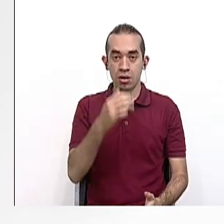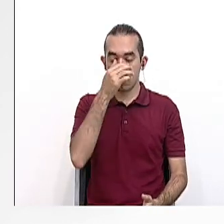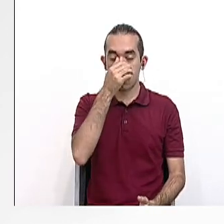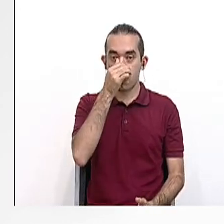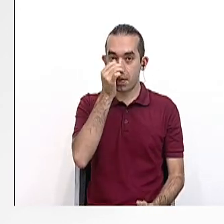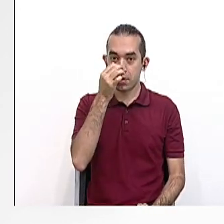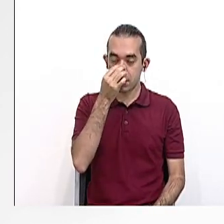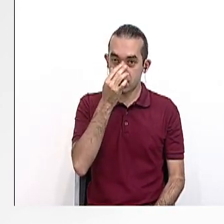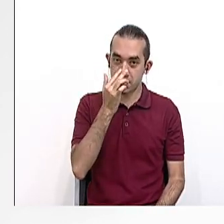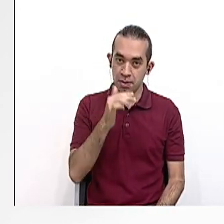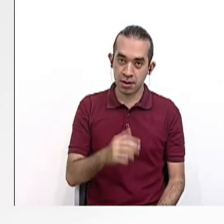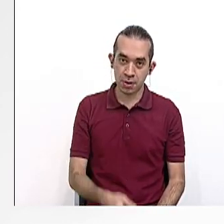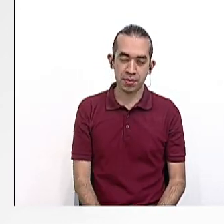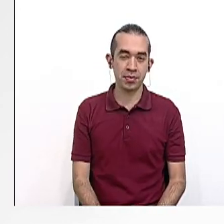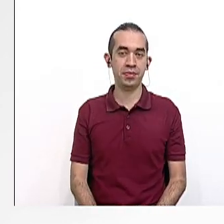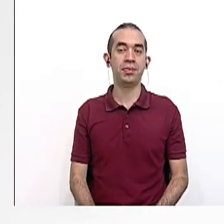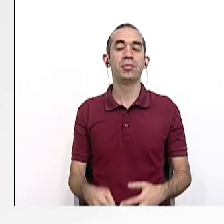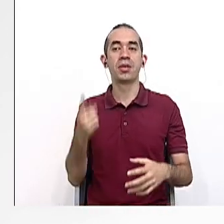voltaje.